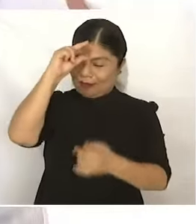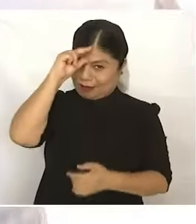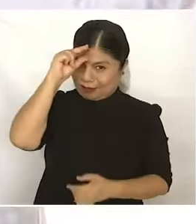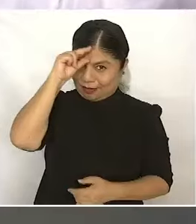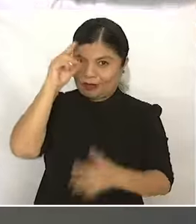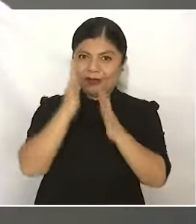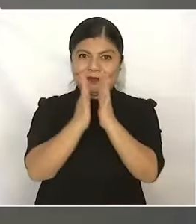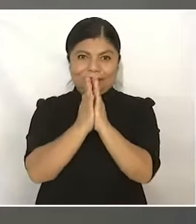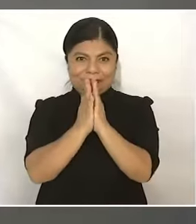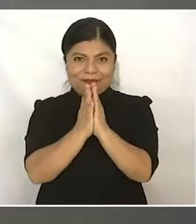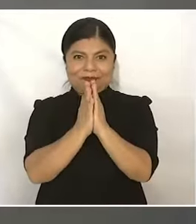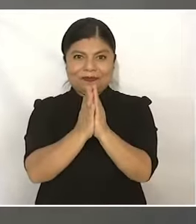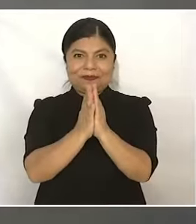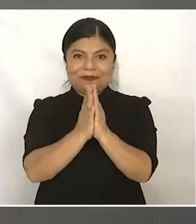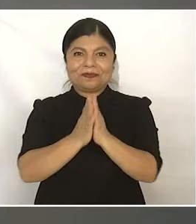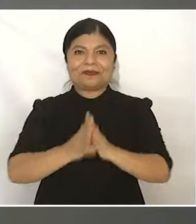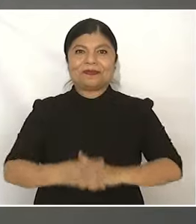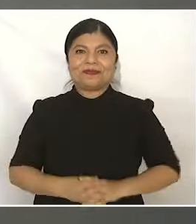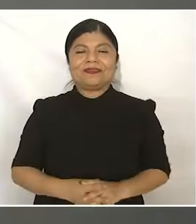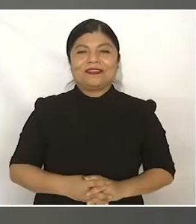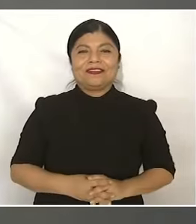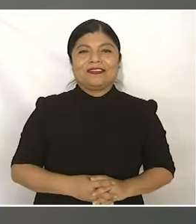¿Qué eres, Fifi?